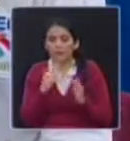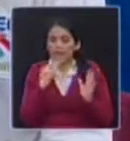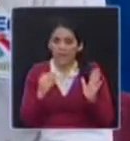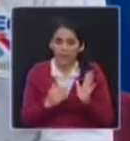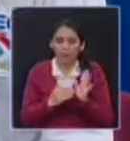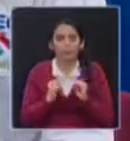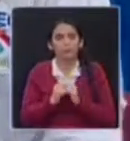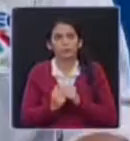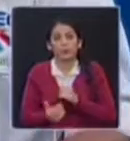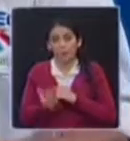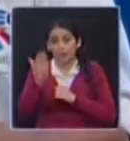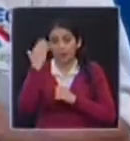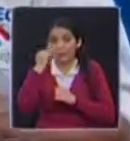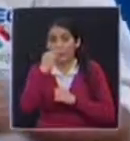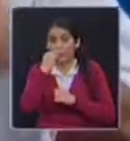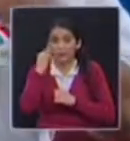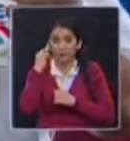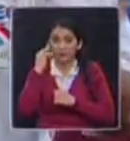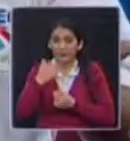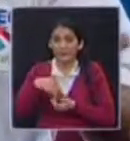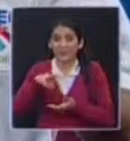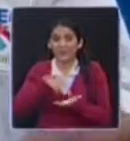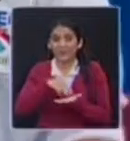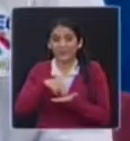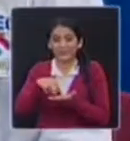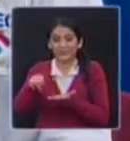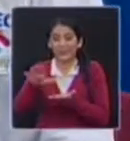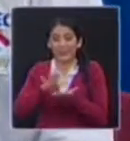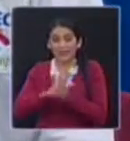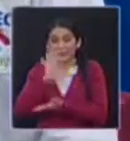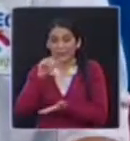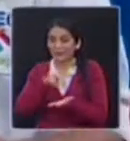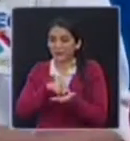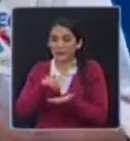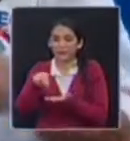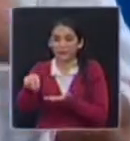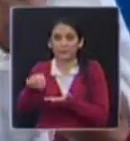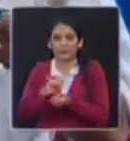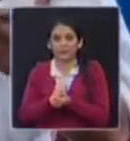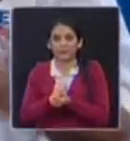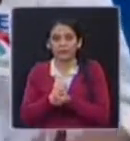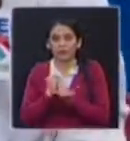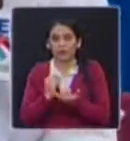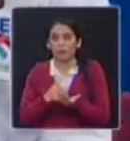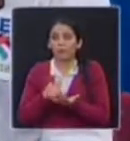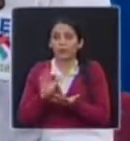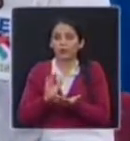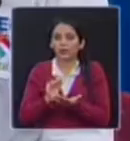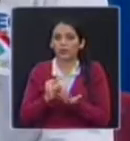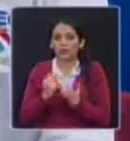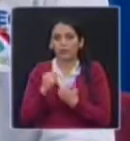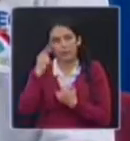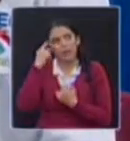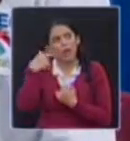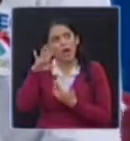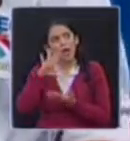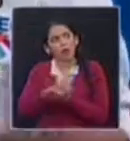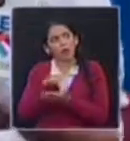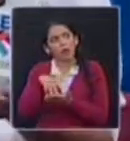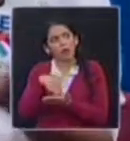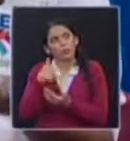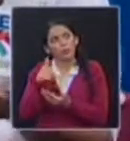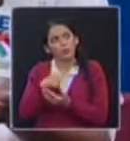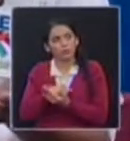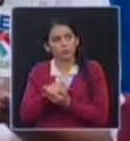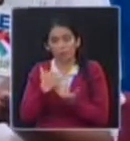escuelas, pensábamos que, bueno, iban a estudiar. Hoy los padres envían los niños a las escuelas y realmente no